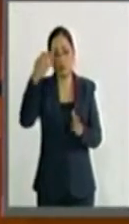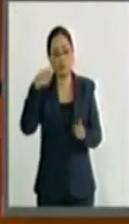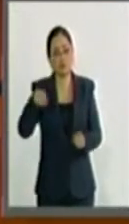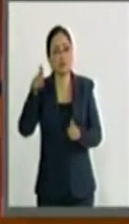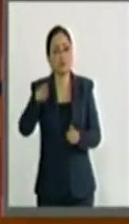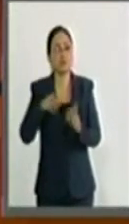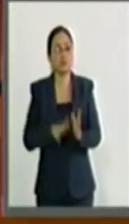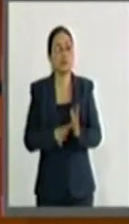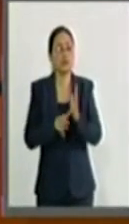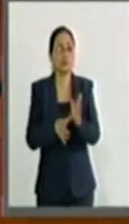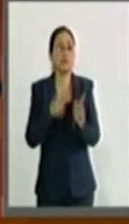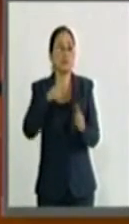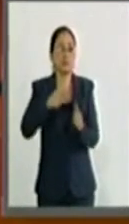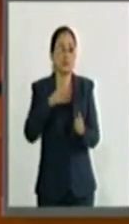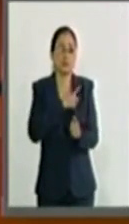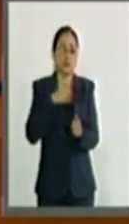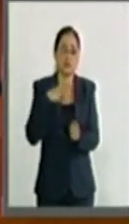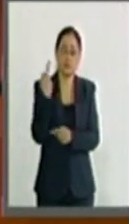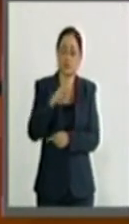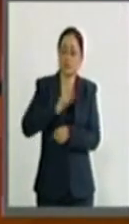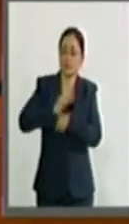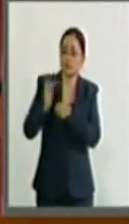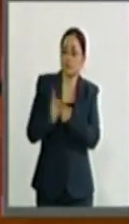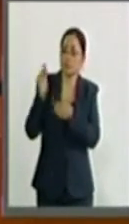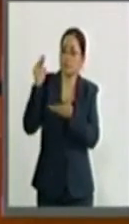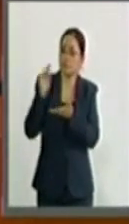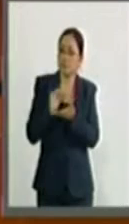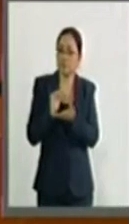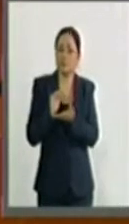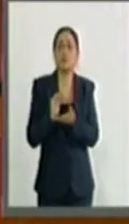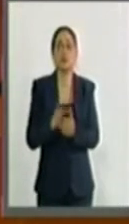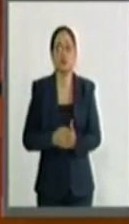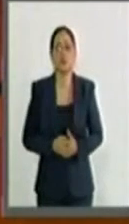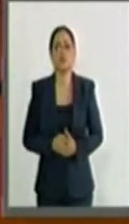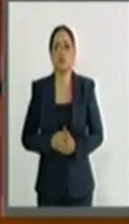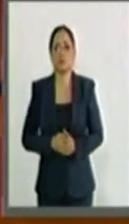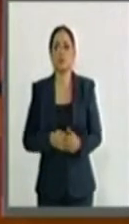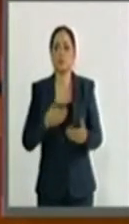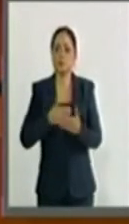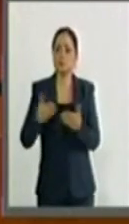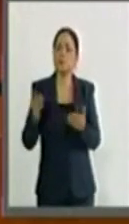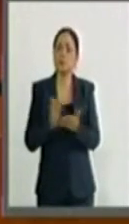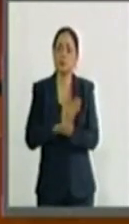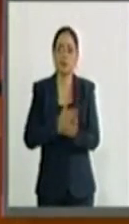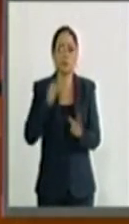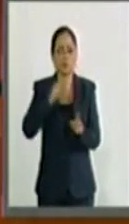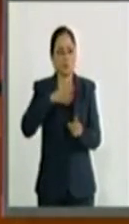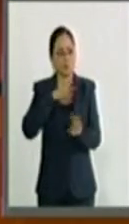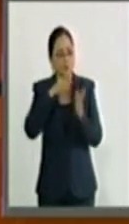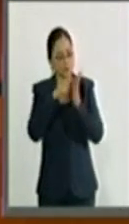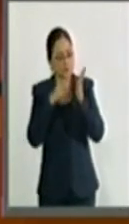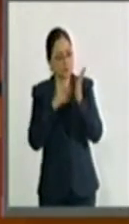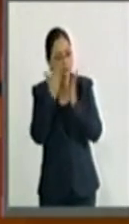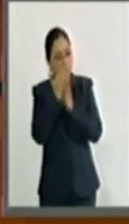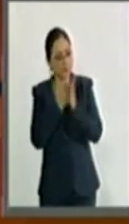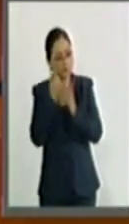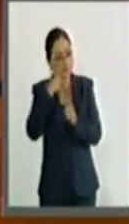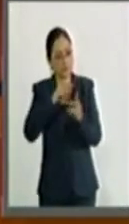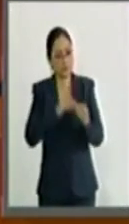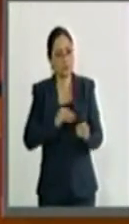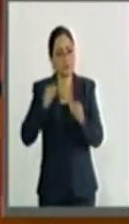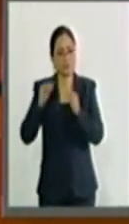reducir la deuda neta de nuestro país. Además, se establecen reglas para